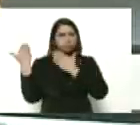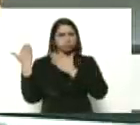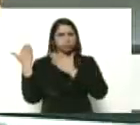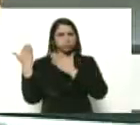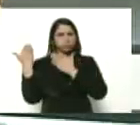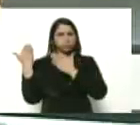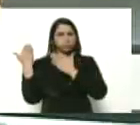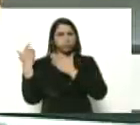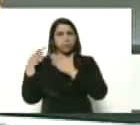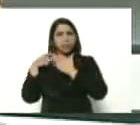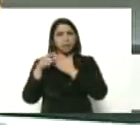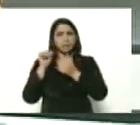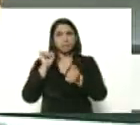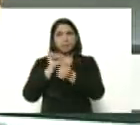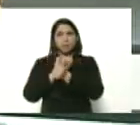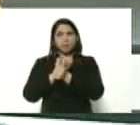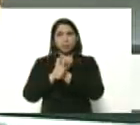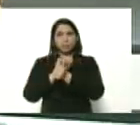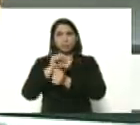Ahí llevan detenido,